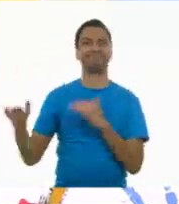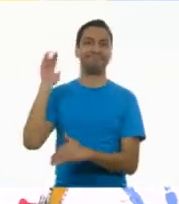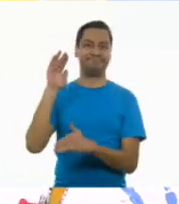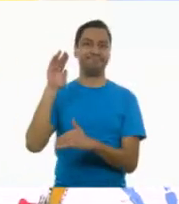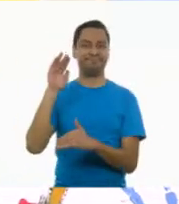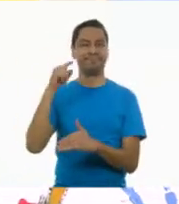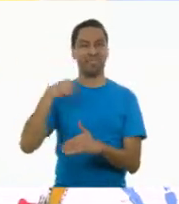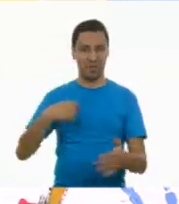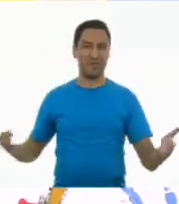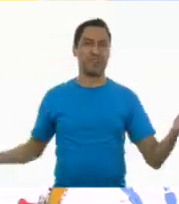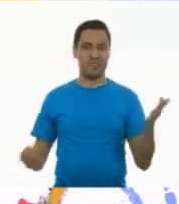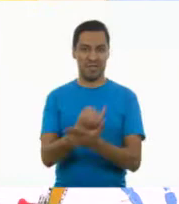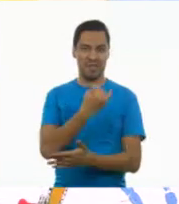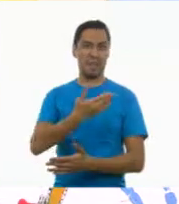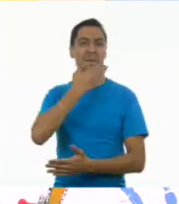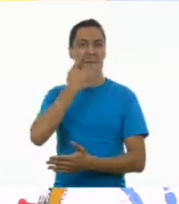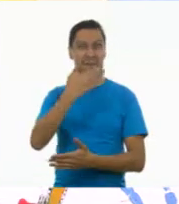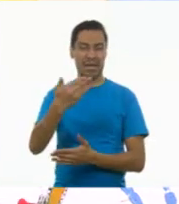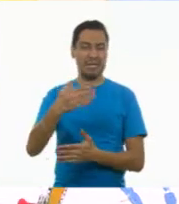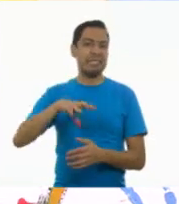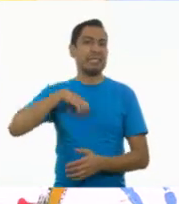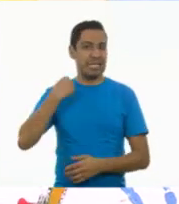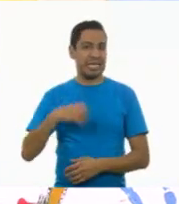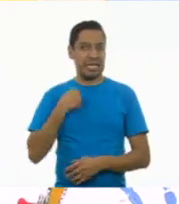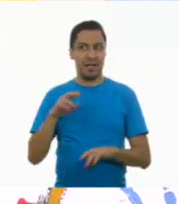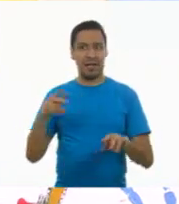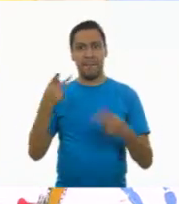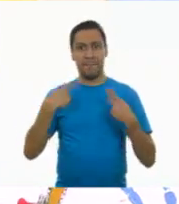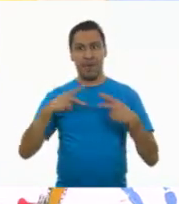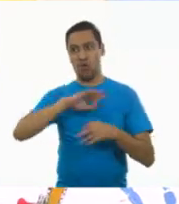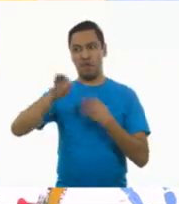que elegí pues ponerle más ganas a la escuela